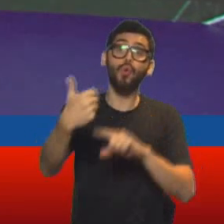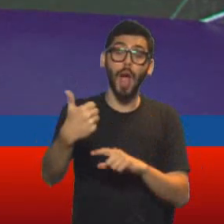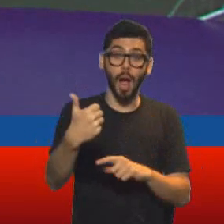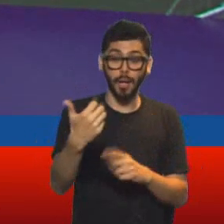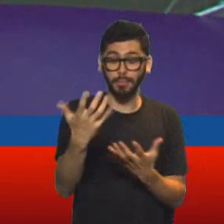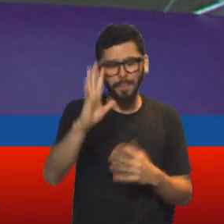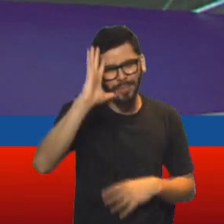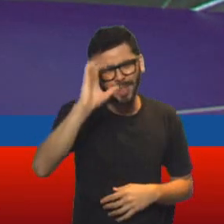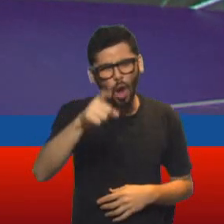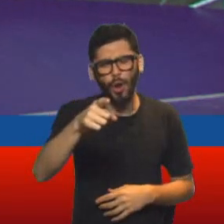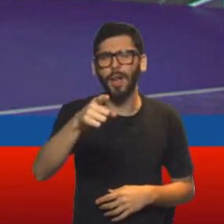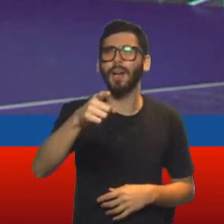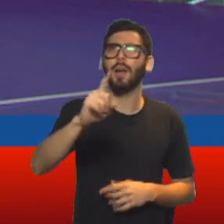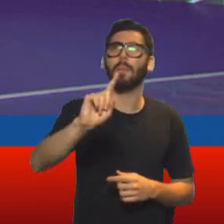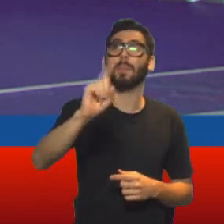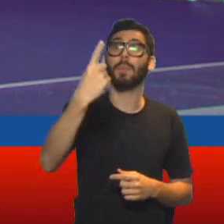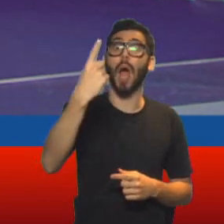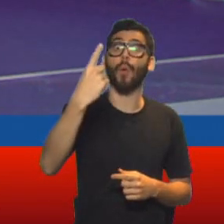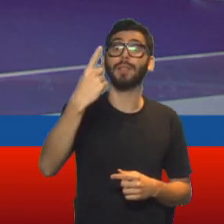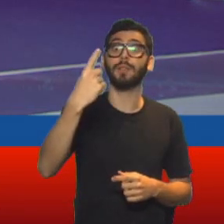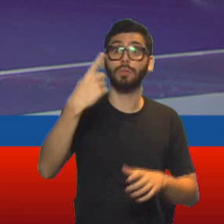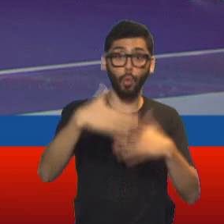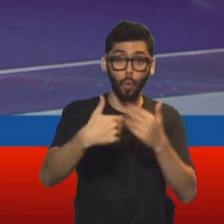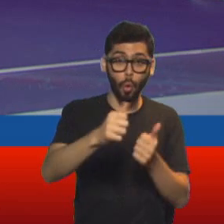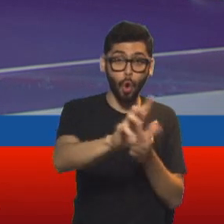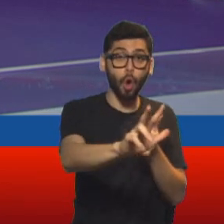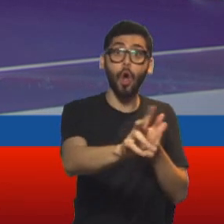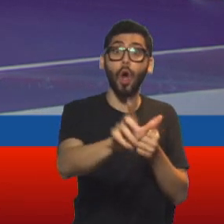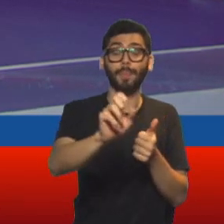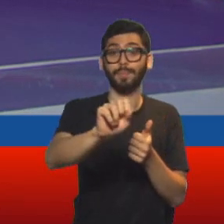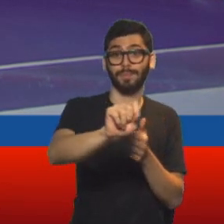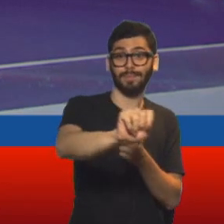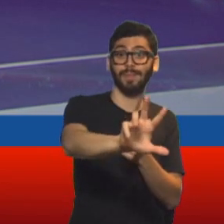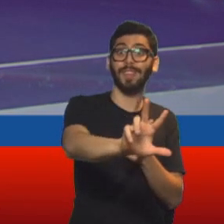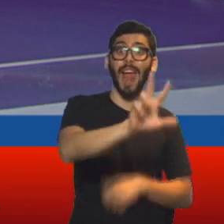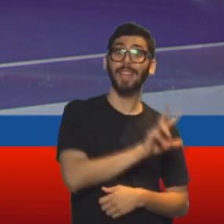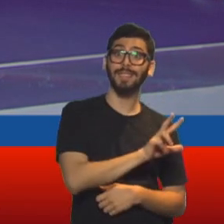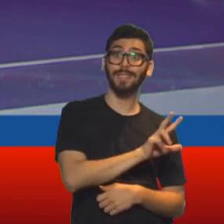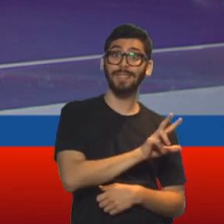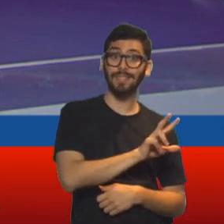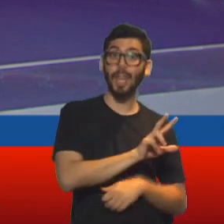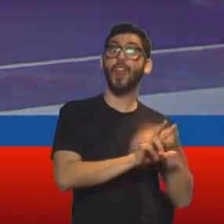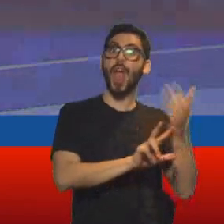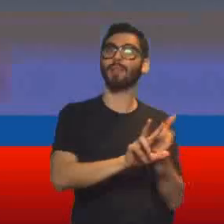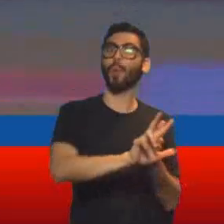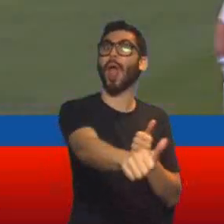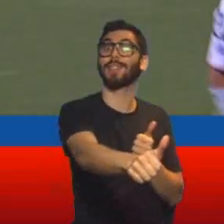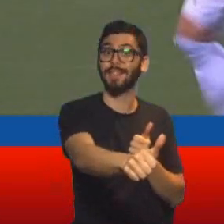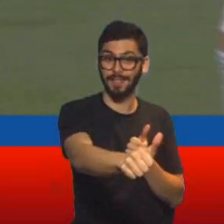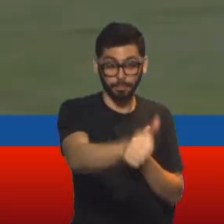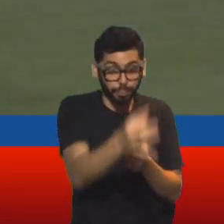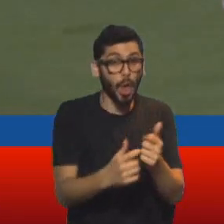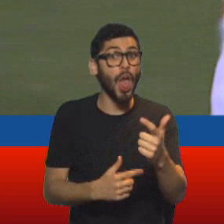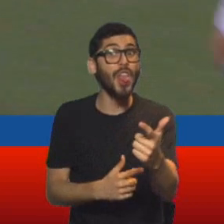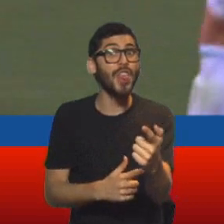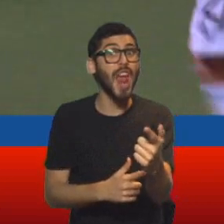acordás, Gaby, que debutó jugando de tres? Exacto. Con Scaloni en la selección. Exactamente. Entonces, fíjate vos, y es delantero. Y